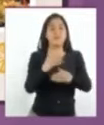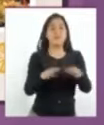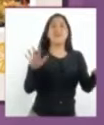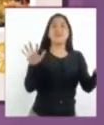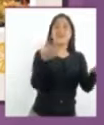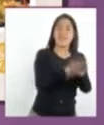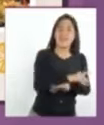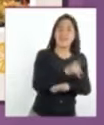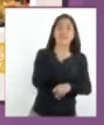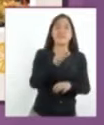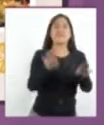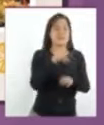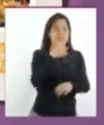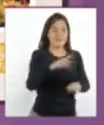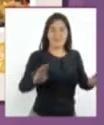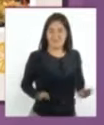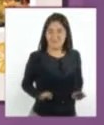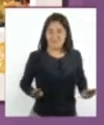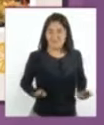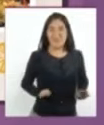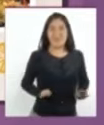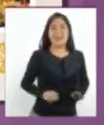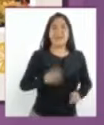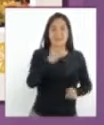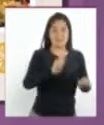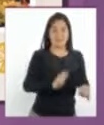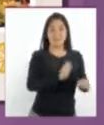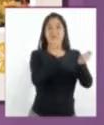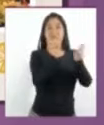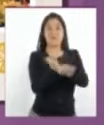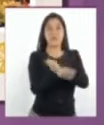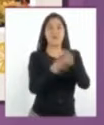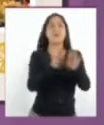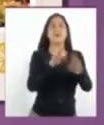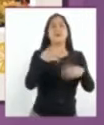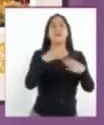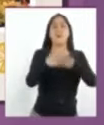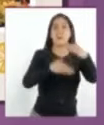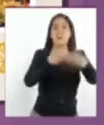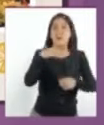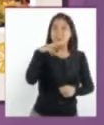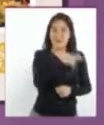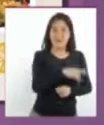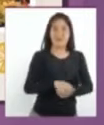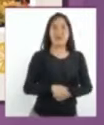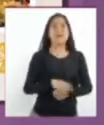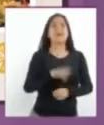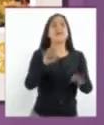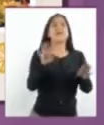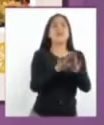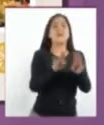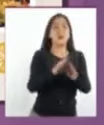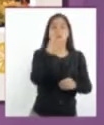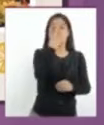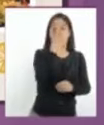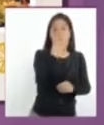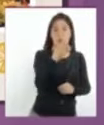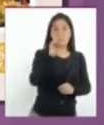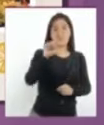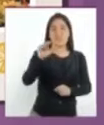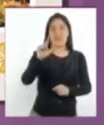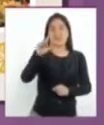apariencia y comportamiento. Esa evolución fue progresiva, partiendo de los lobos